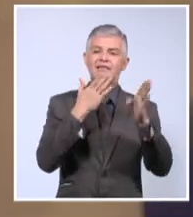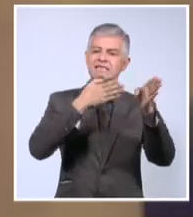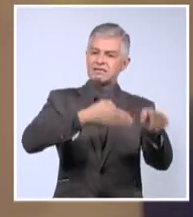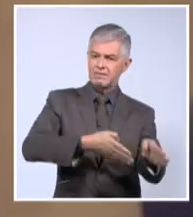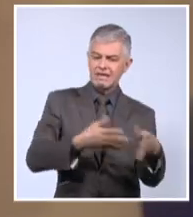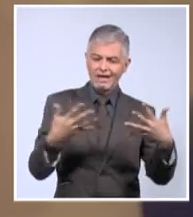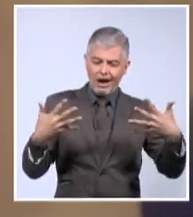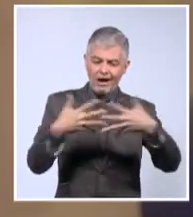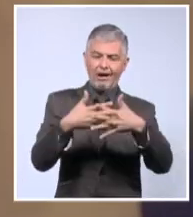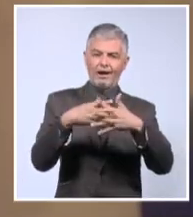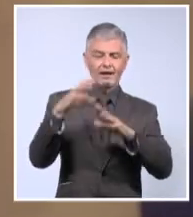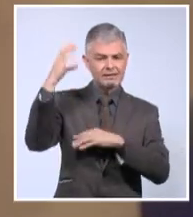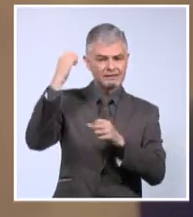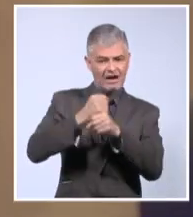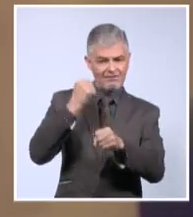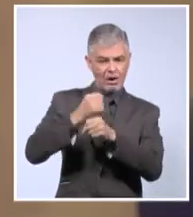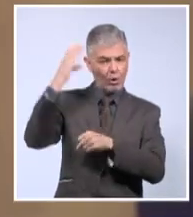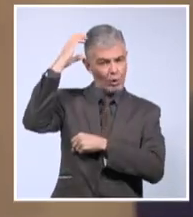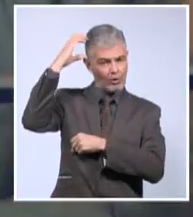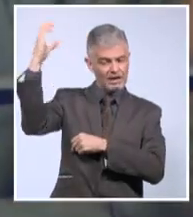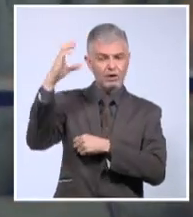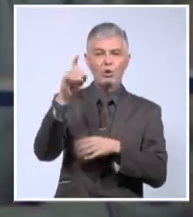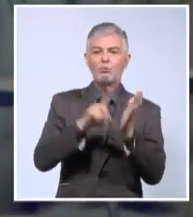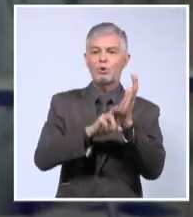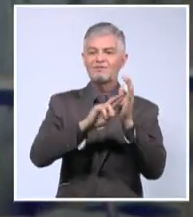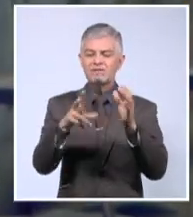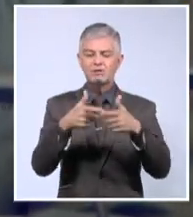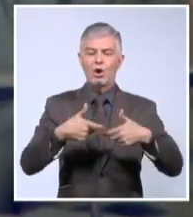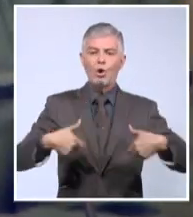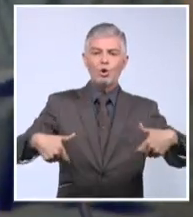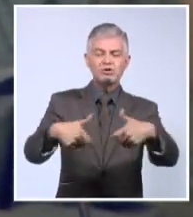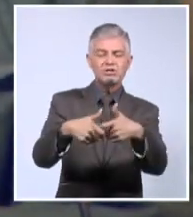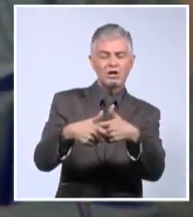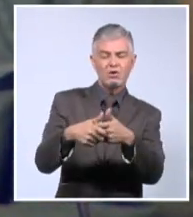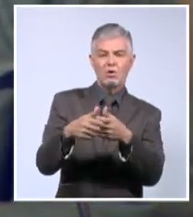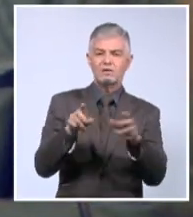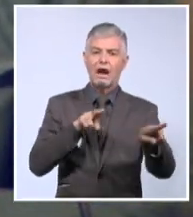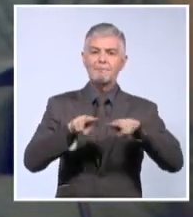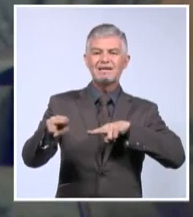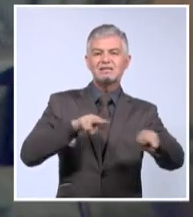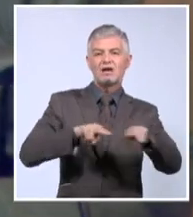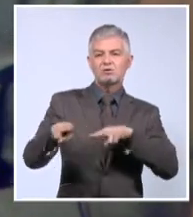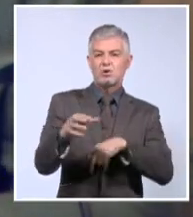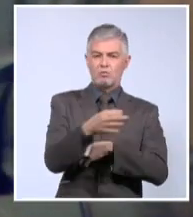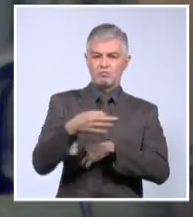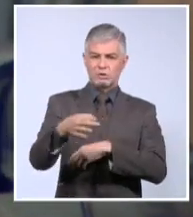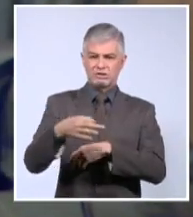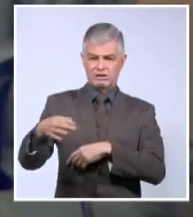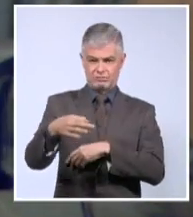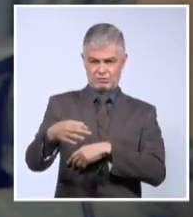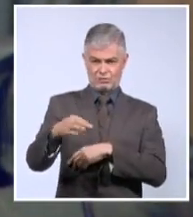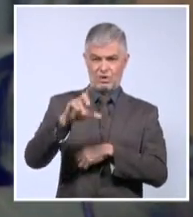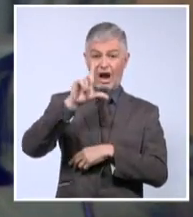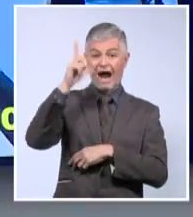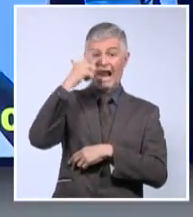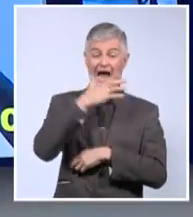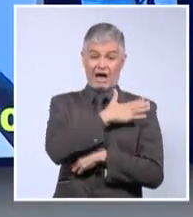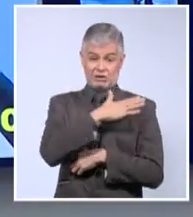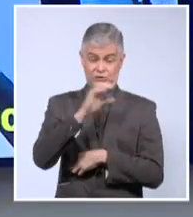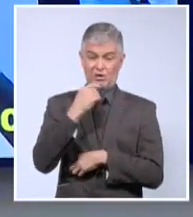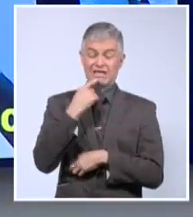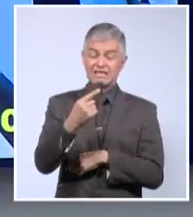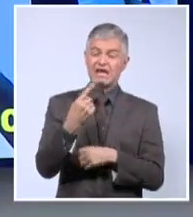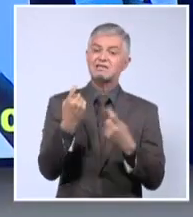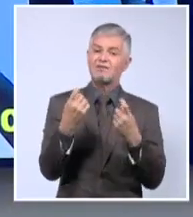de los gobiernos provinciales y de los consejos de la administración municipal. Lasso Hernández convocó a potenciar desde los